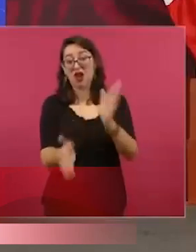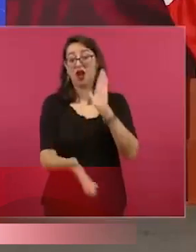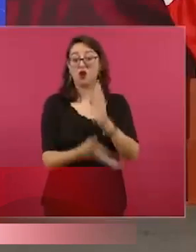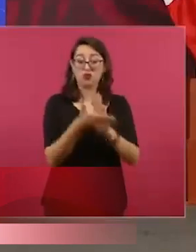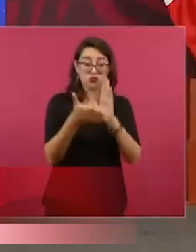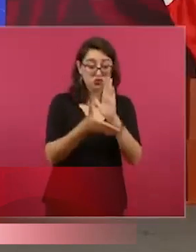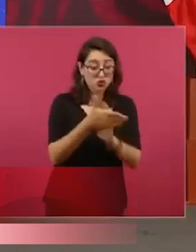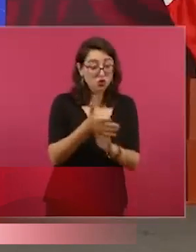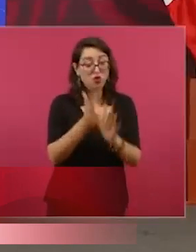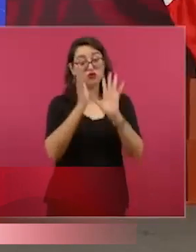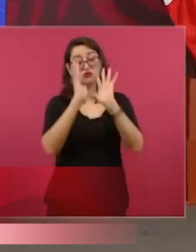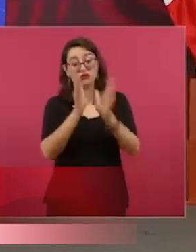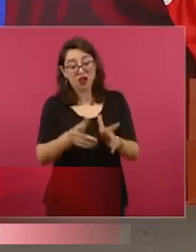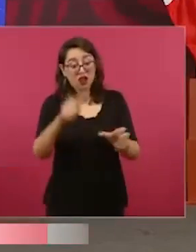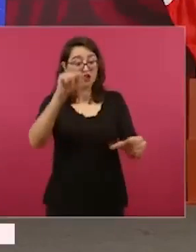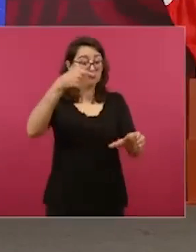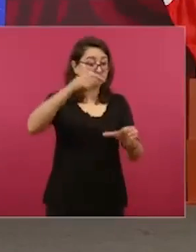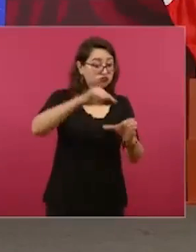ecoturístico